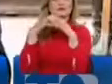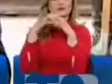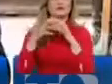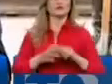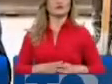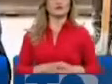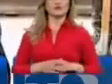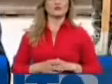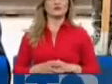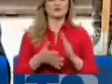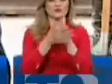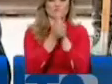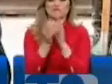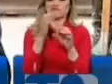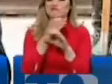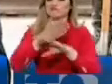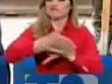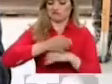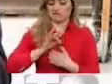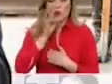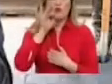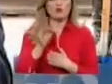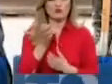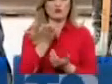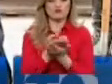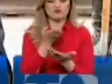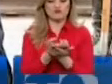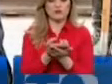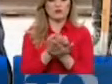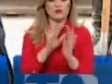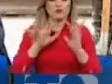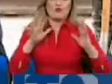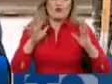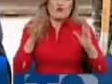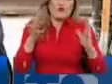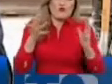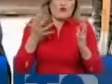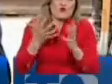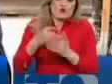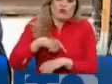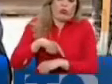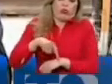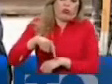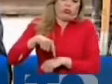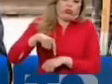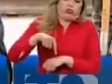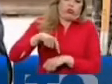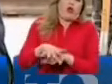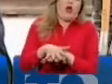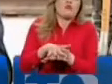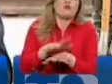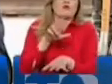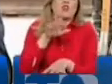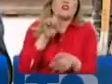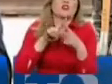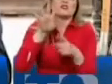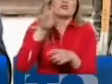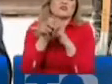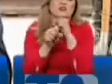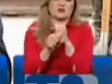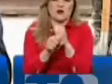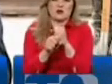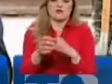Los expertos calculan que después de la pandemia, la reactivación económica del mundo demorará de 3 a 5 años. Ante este panorama que